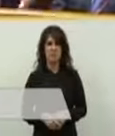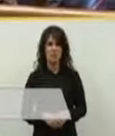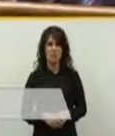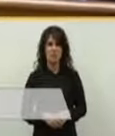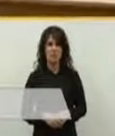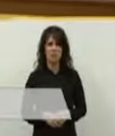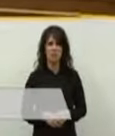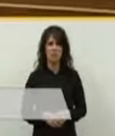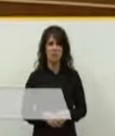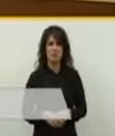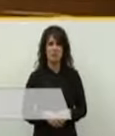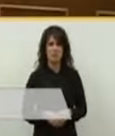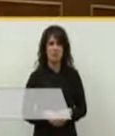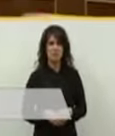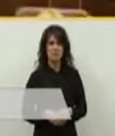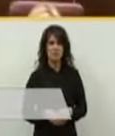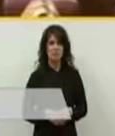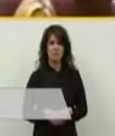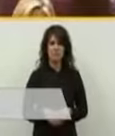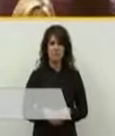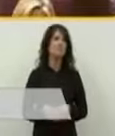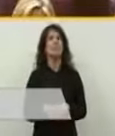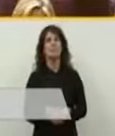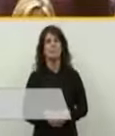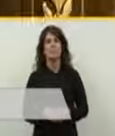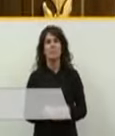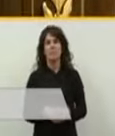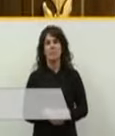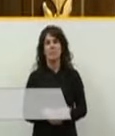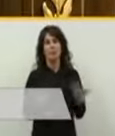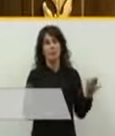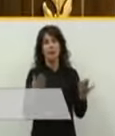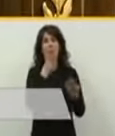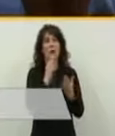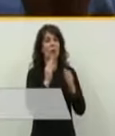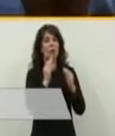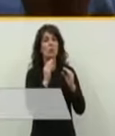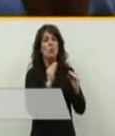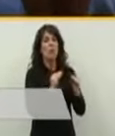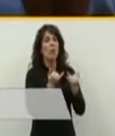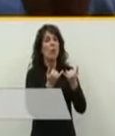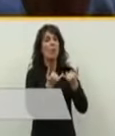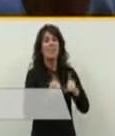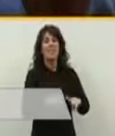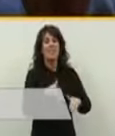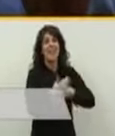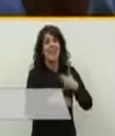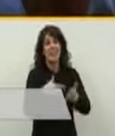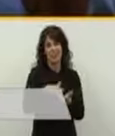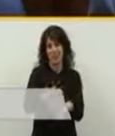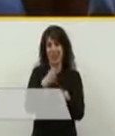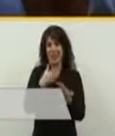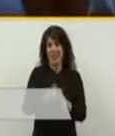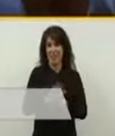Señor candidato, su fiesta ha llegado al final. Ha perdido las elecciones, usted, con el